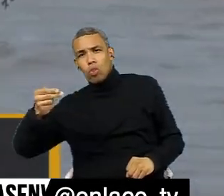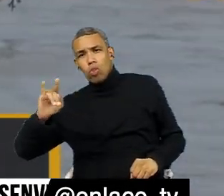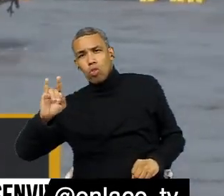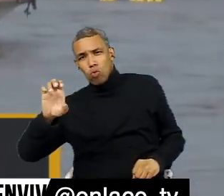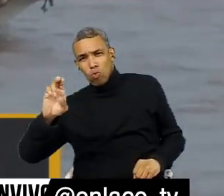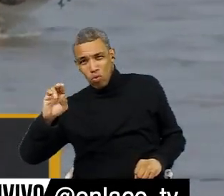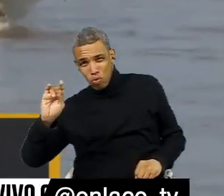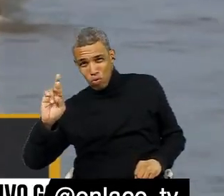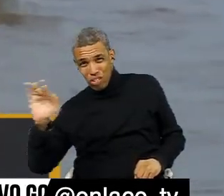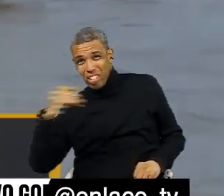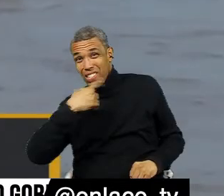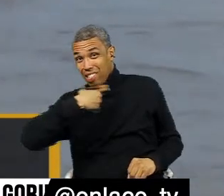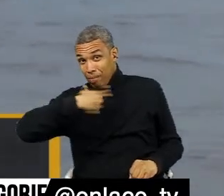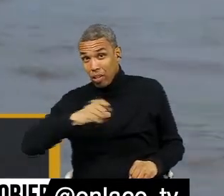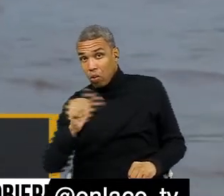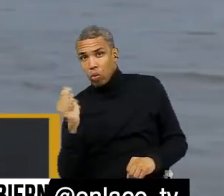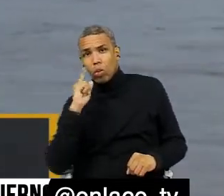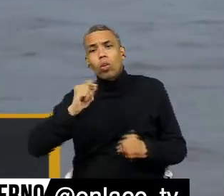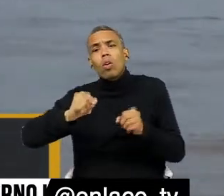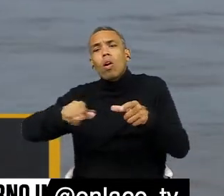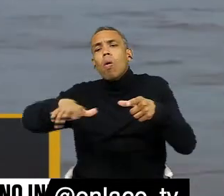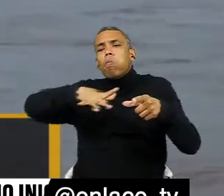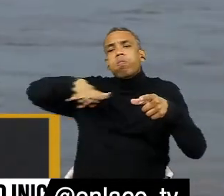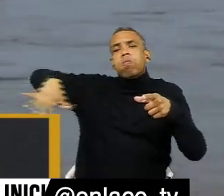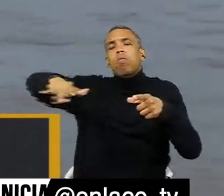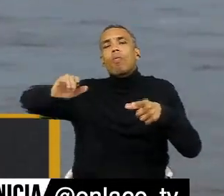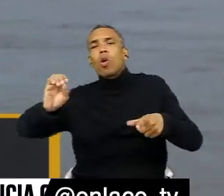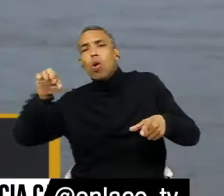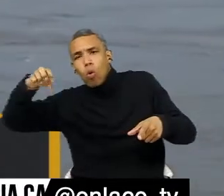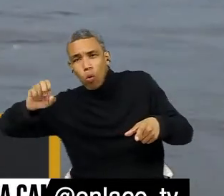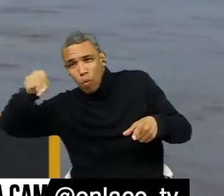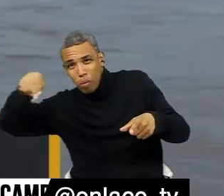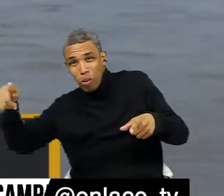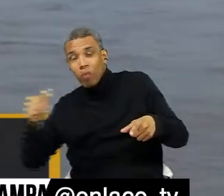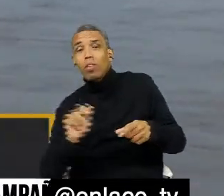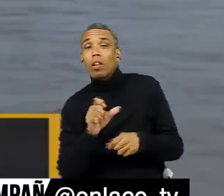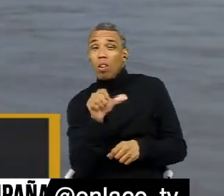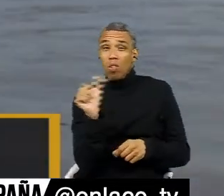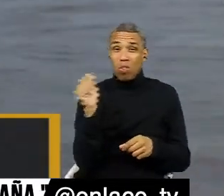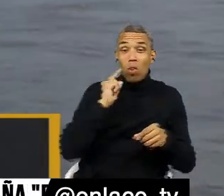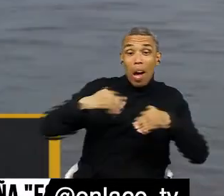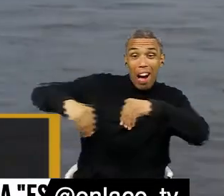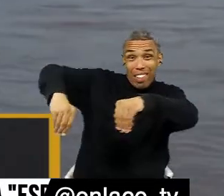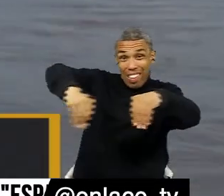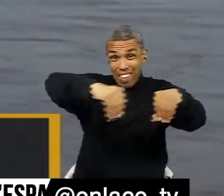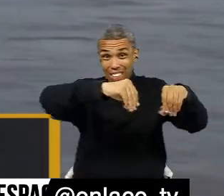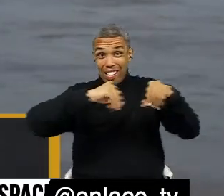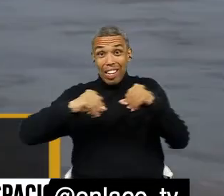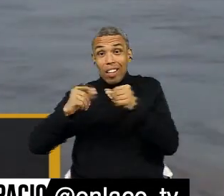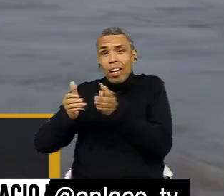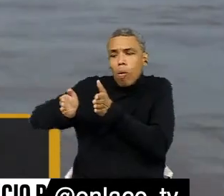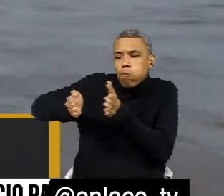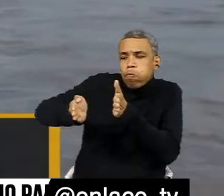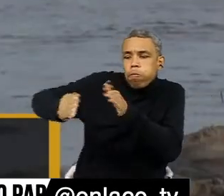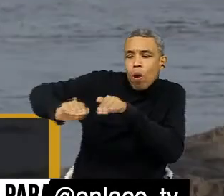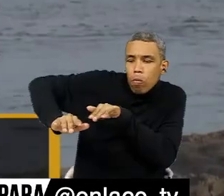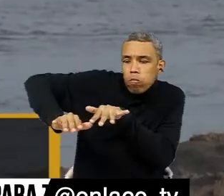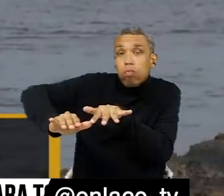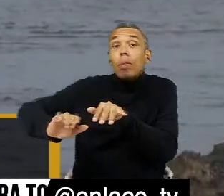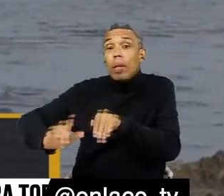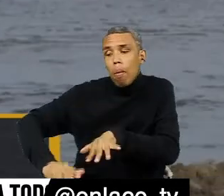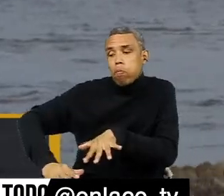de Siena Galopón, tenemos una aquí instalada en el barrio Arenal y más río abajo tenemos en la vereda Campo